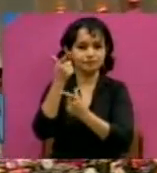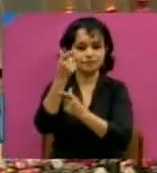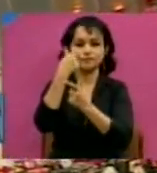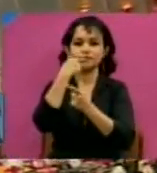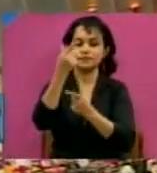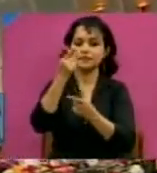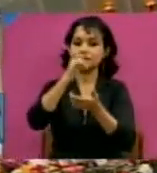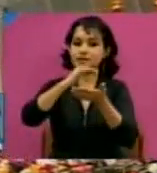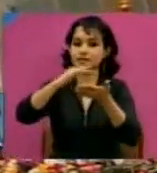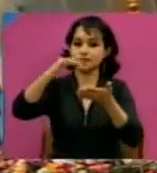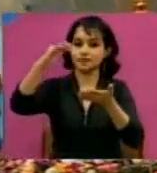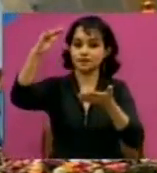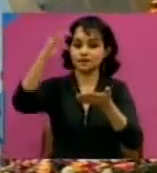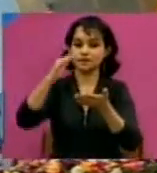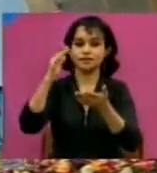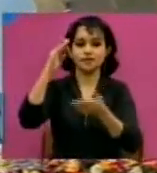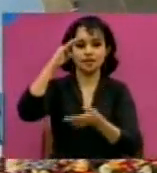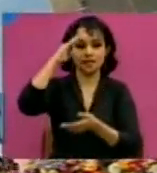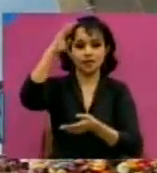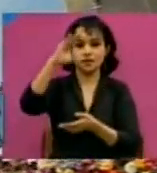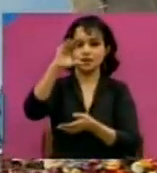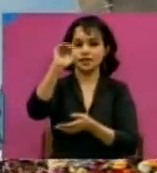Comandante Carlos,